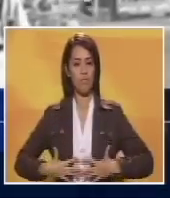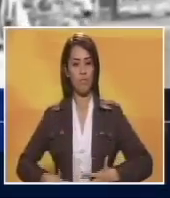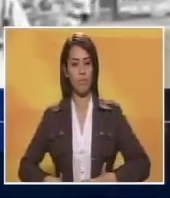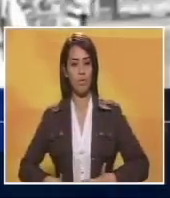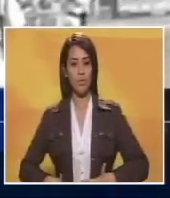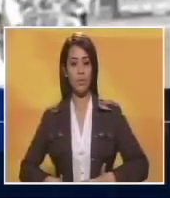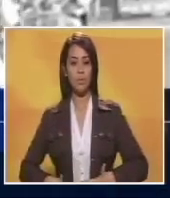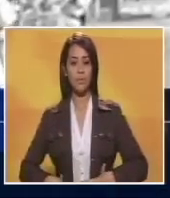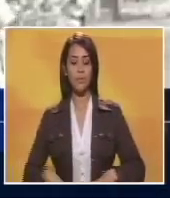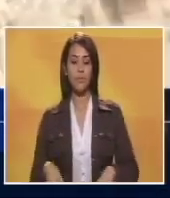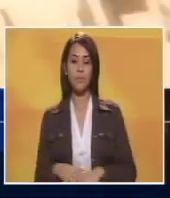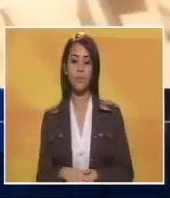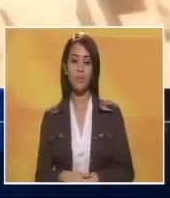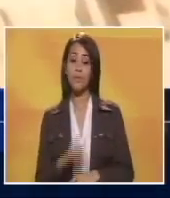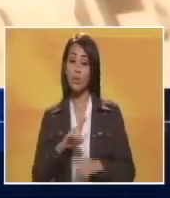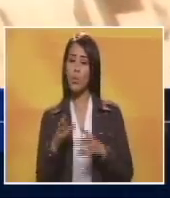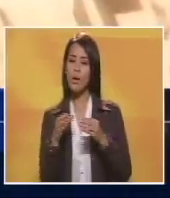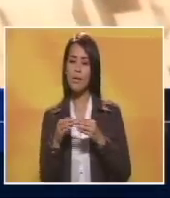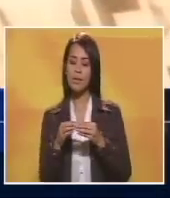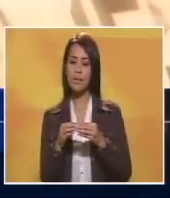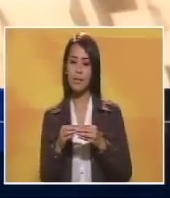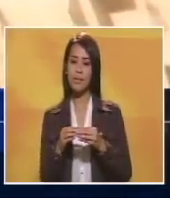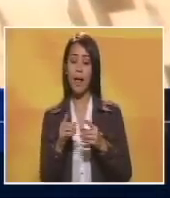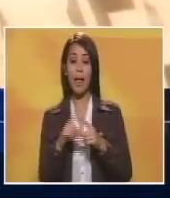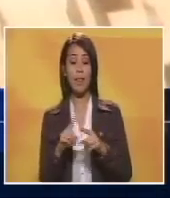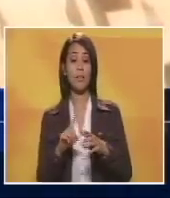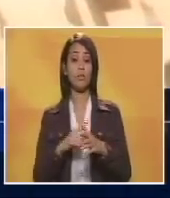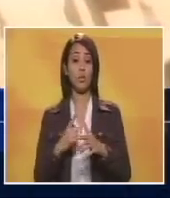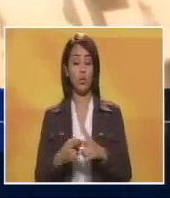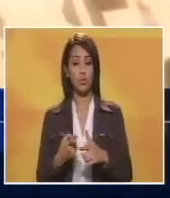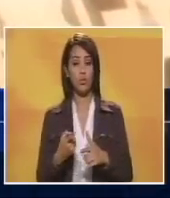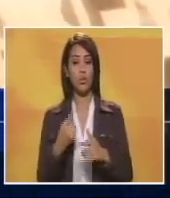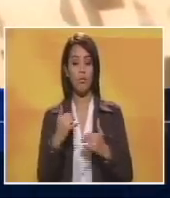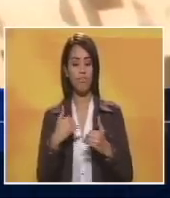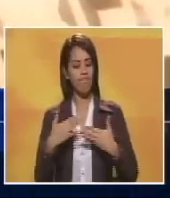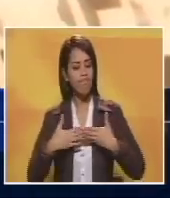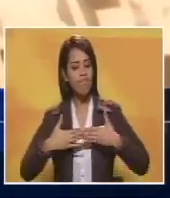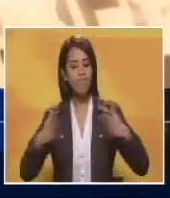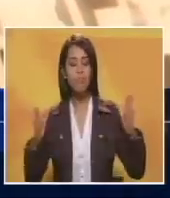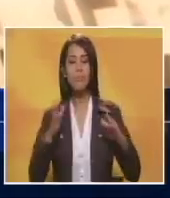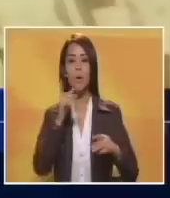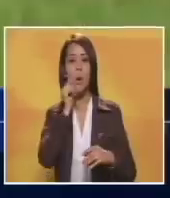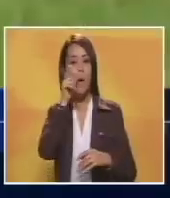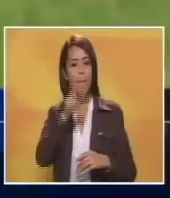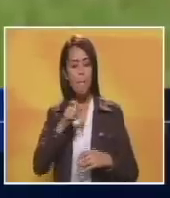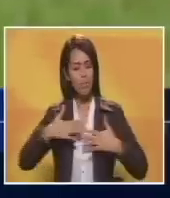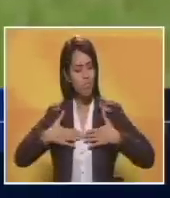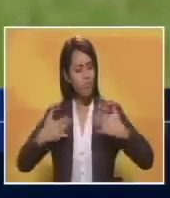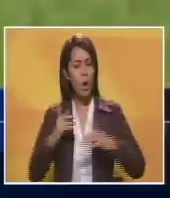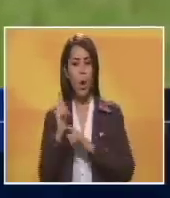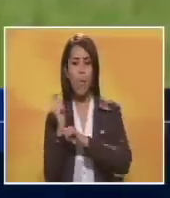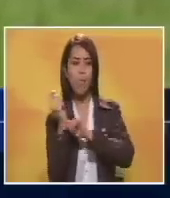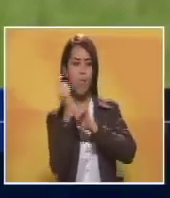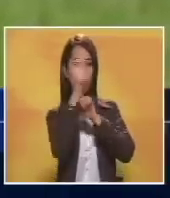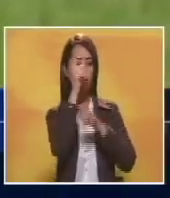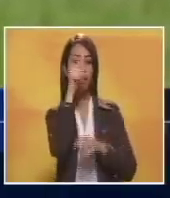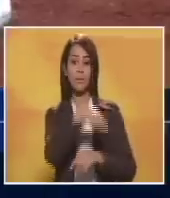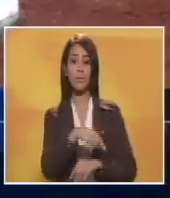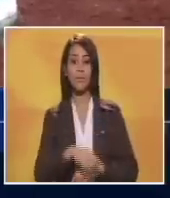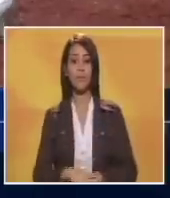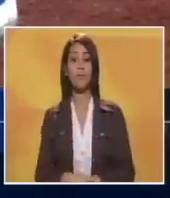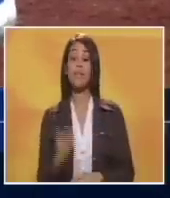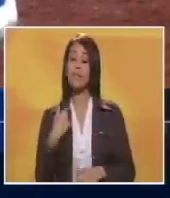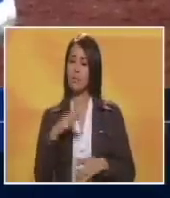entonces Dodgers de Brooklyn. Desde entonces se abrieron las puertas para que todo hombre pudiera jugar al béisbol y los jugadores